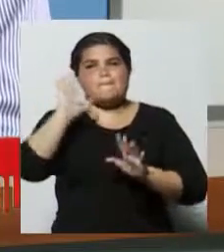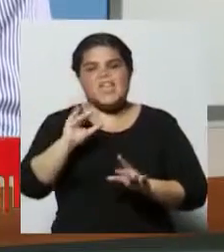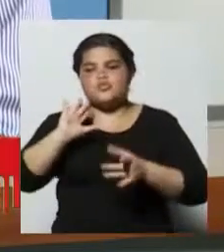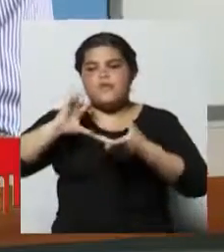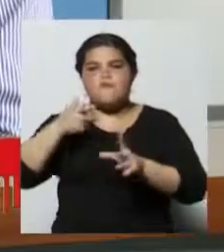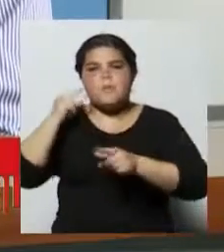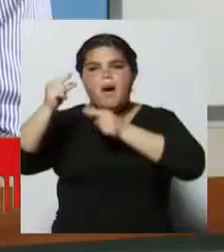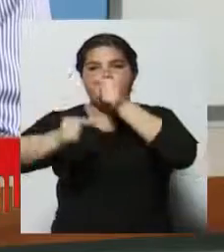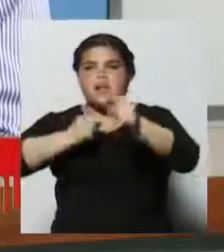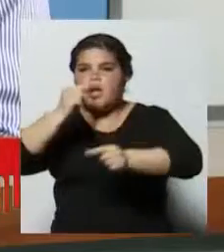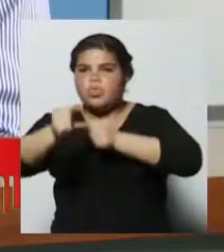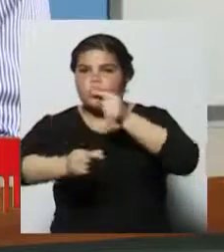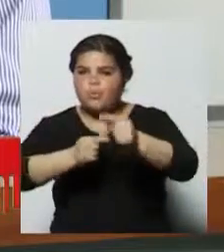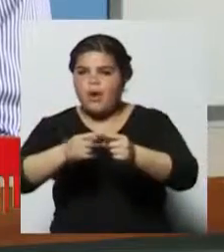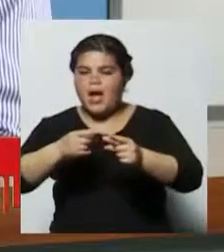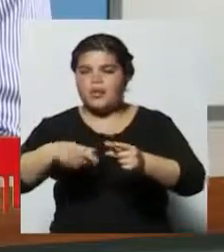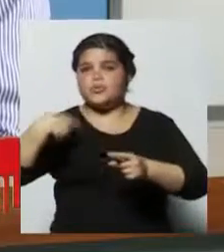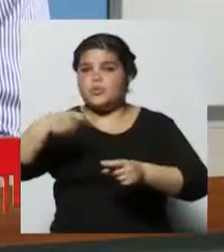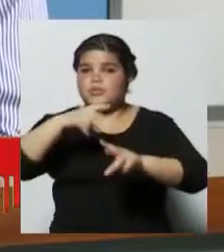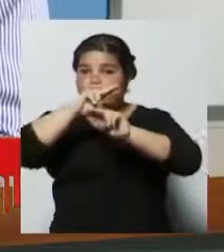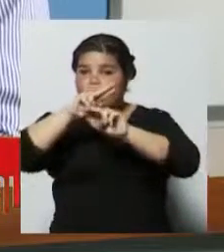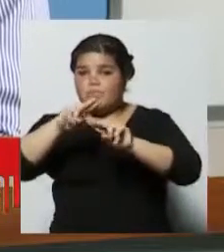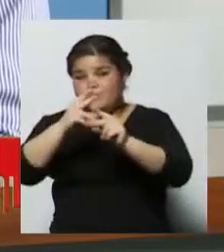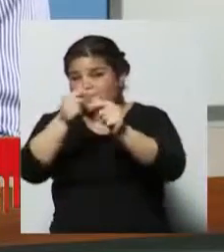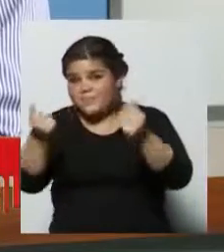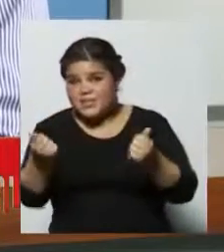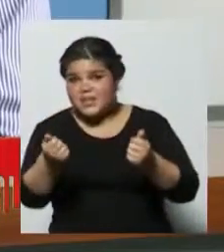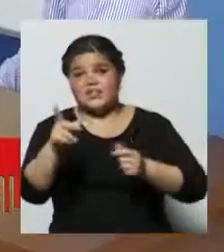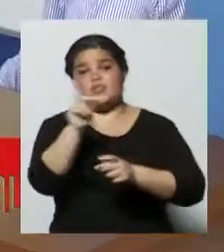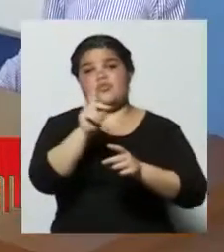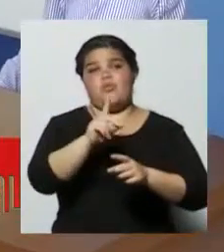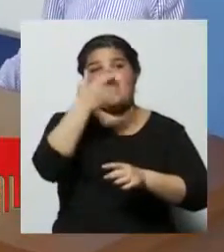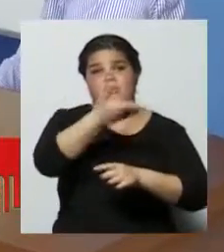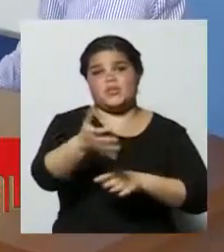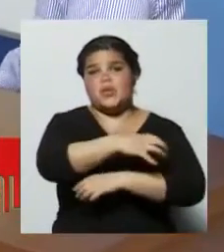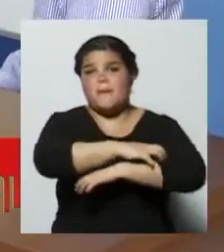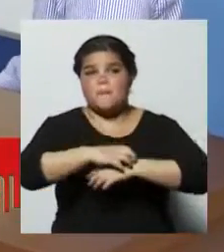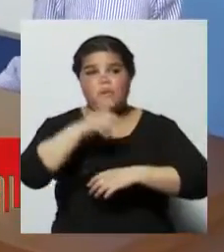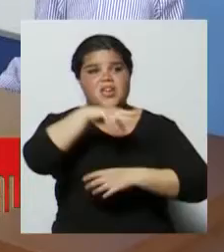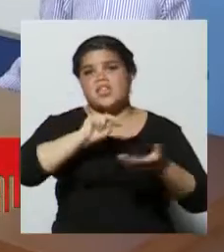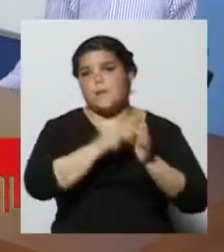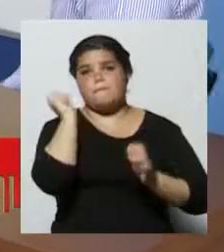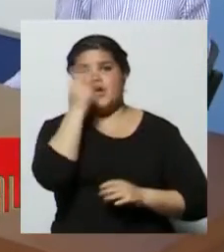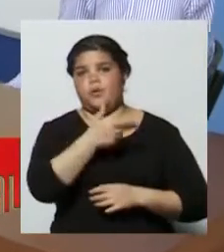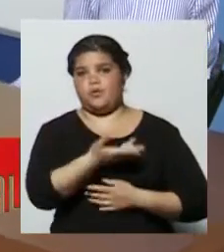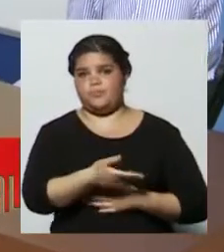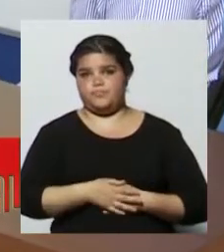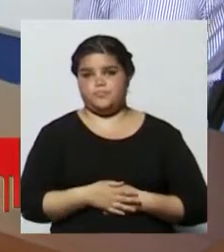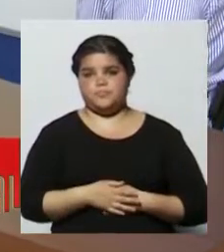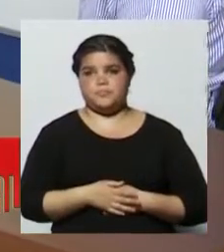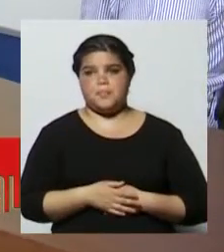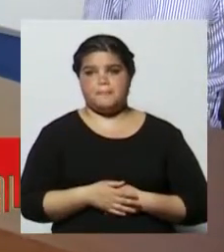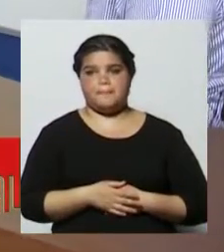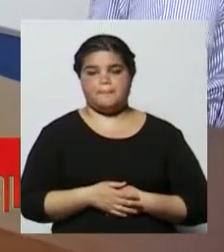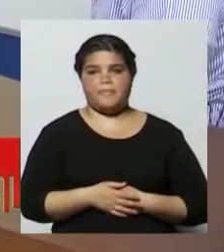gradual. Y me imagino que en este sentido van a terminar pagando las clases más vulnerables. Claro. Eso. Recordemos que